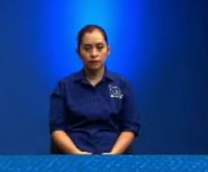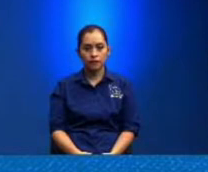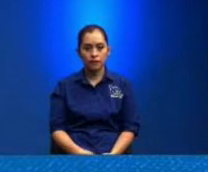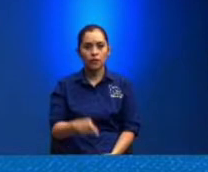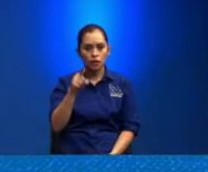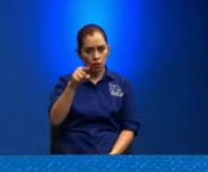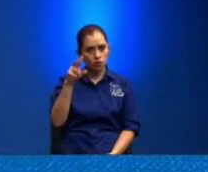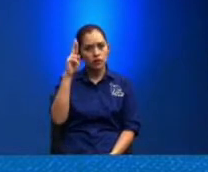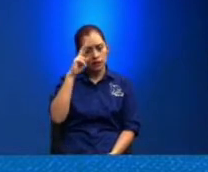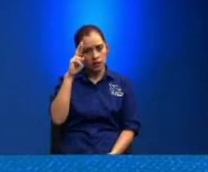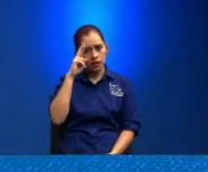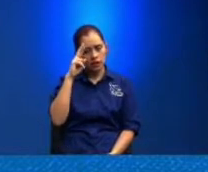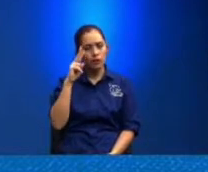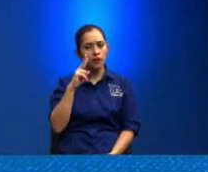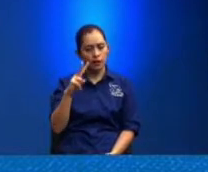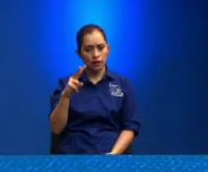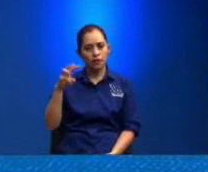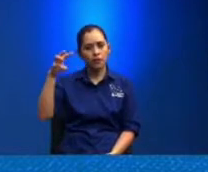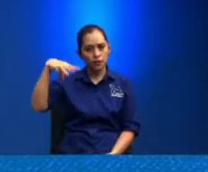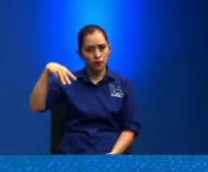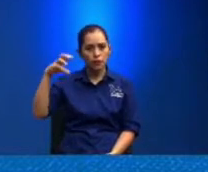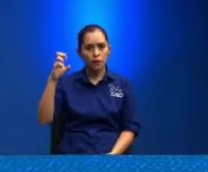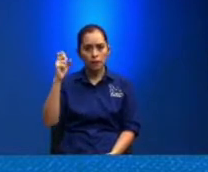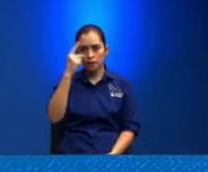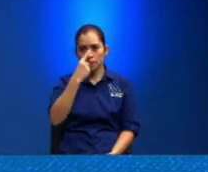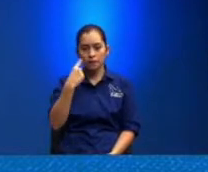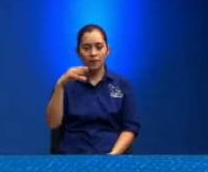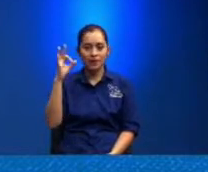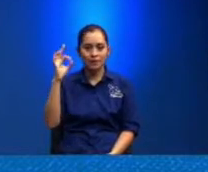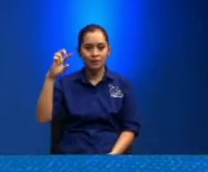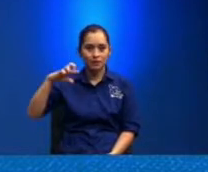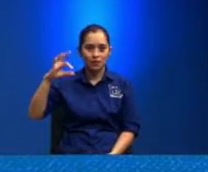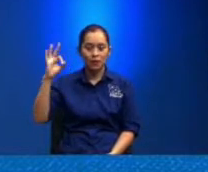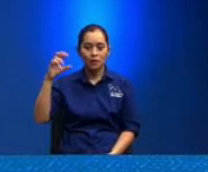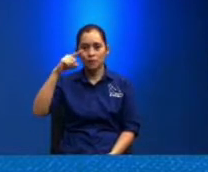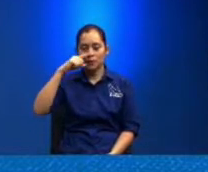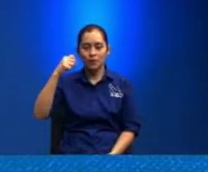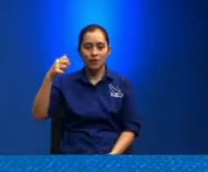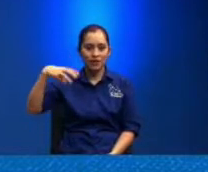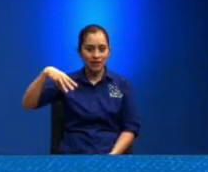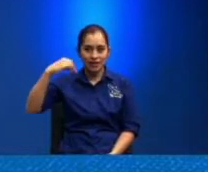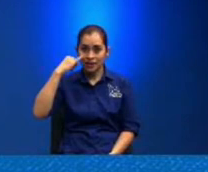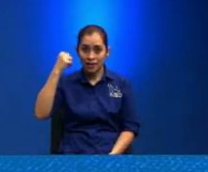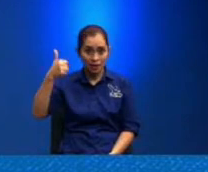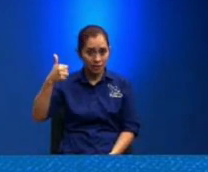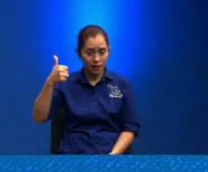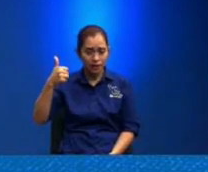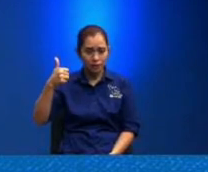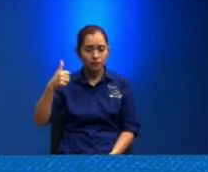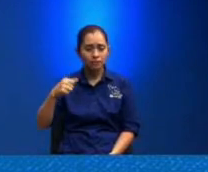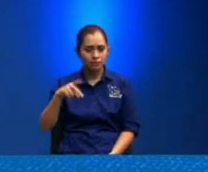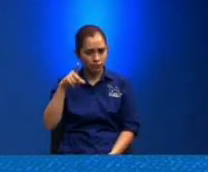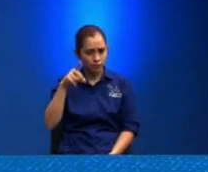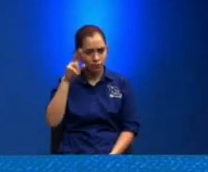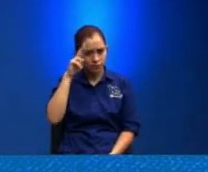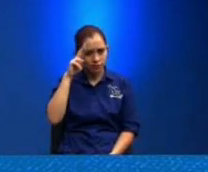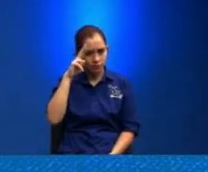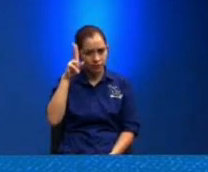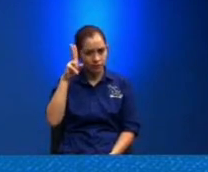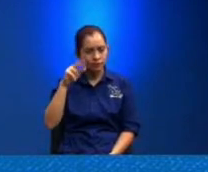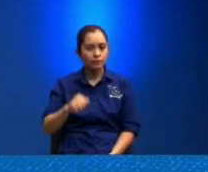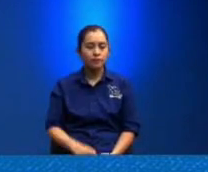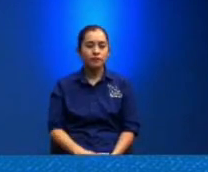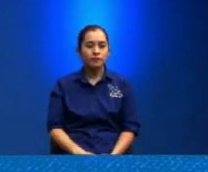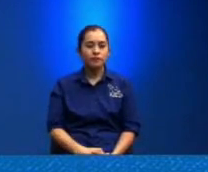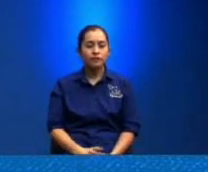enseñaron de mesopotamia si podía va usted esa clase no espero que no he odiado ninguna porque hay de que después de decirle